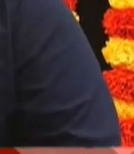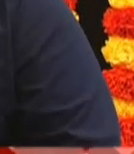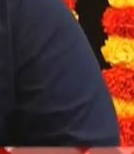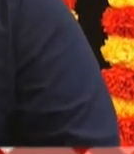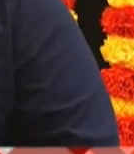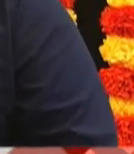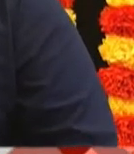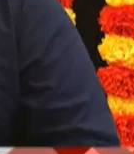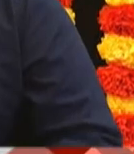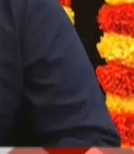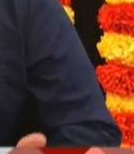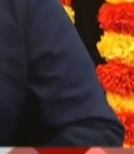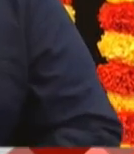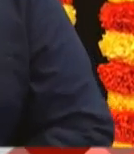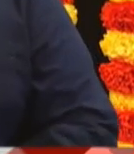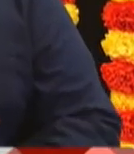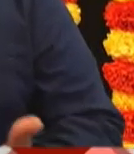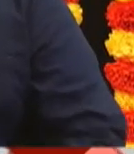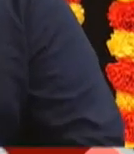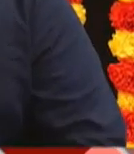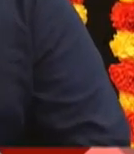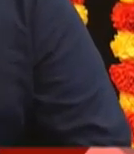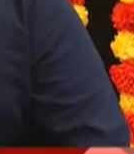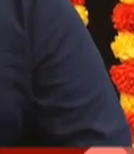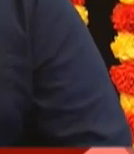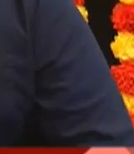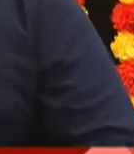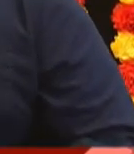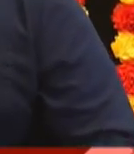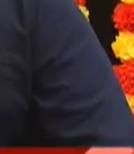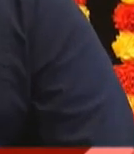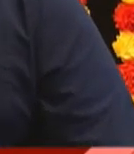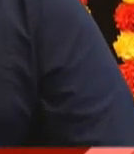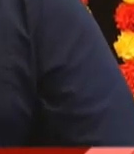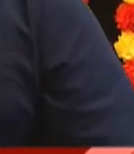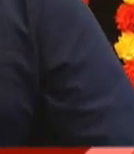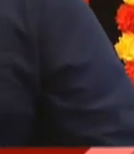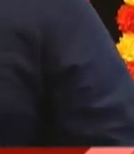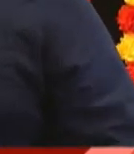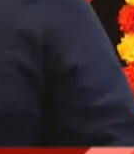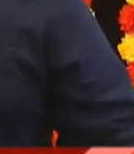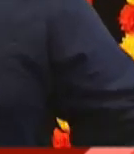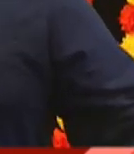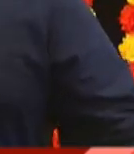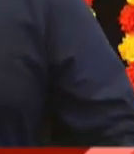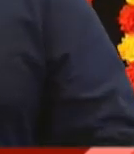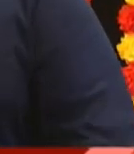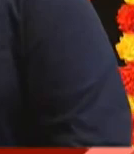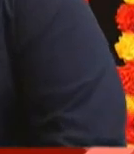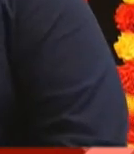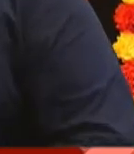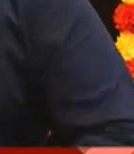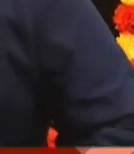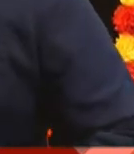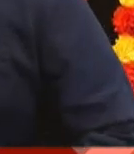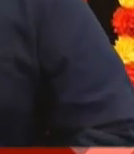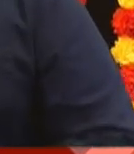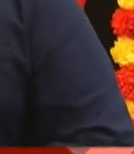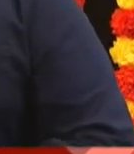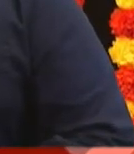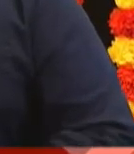tradición en Michoacán, la manera original de vivirla, no nada más hacer eventos de Día de